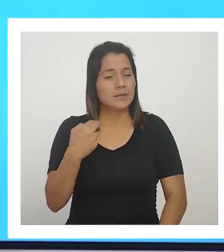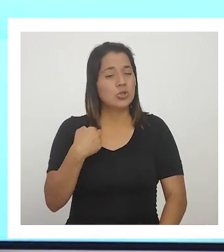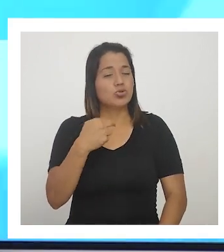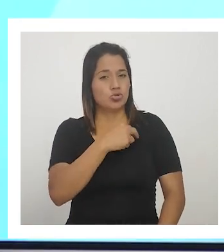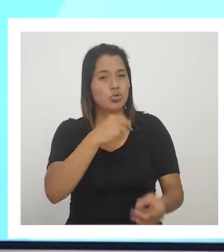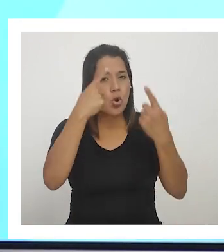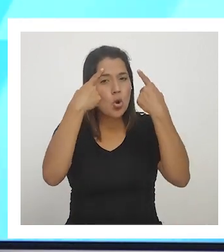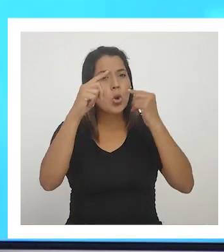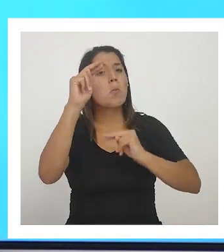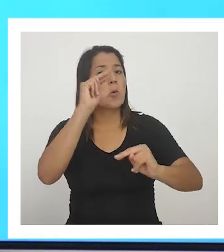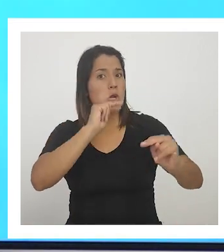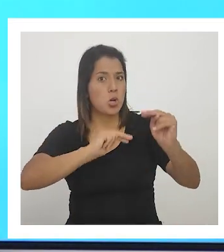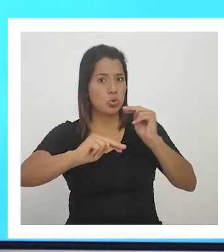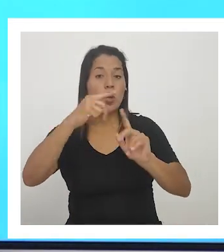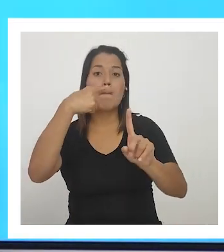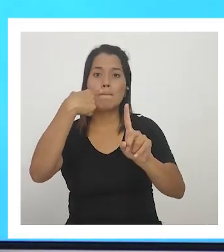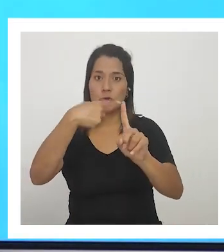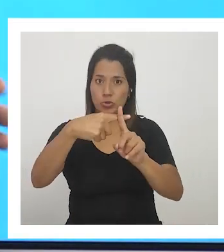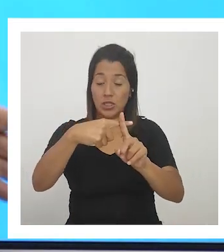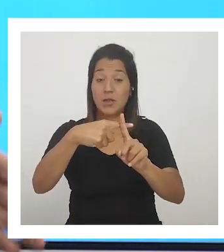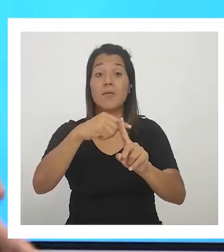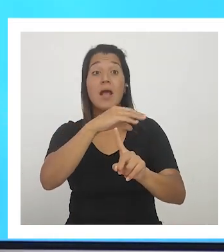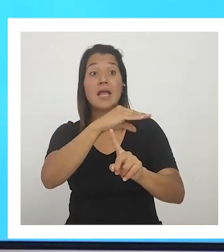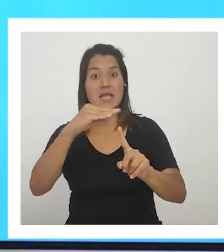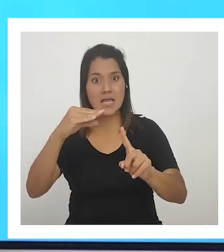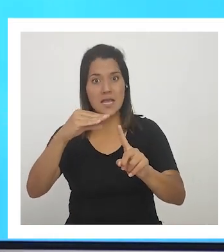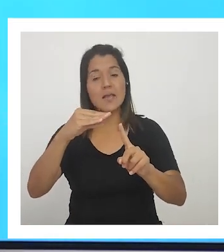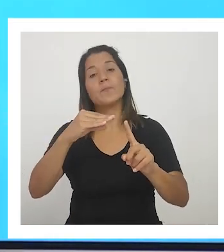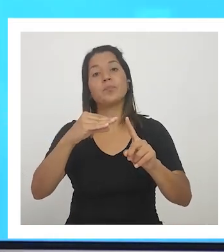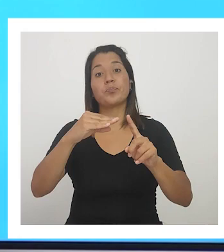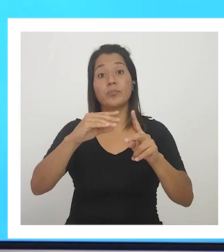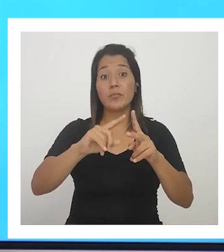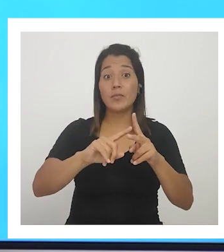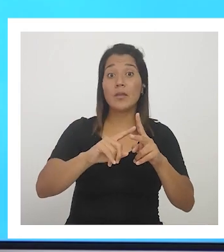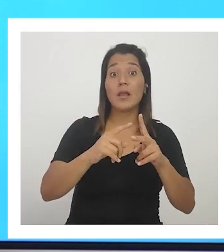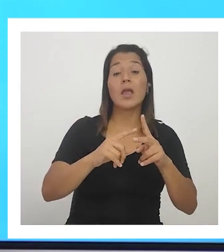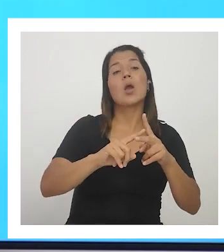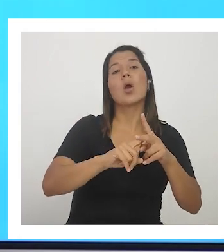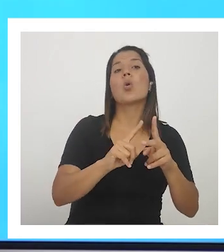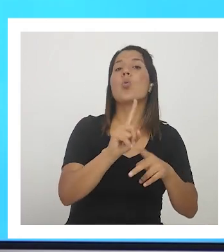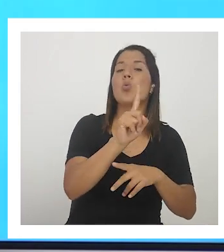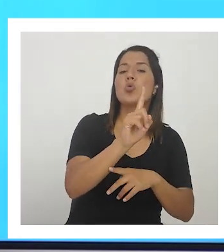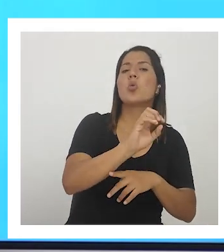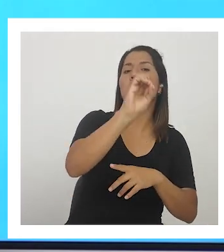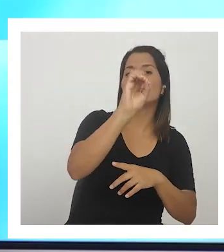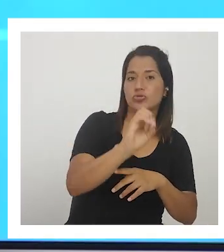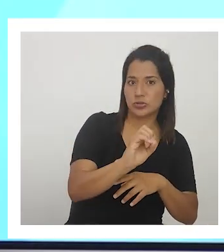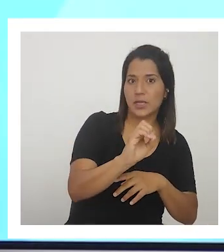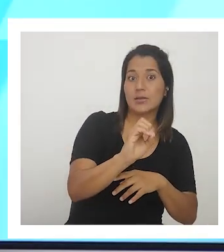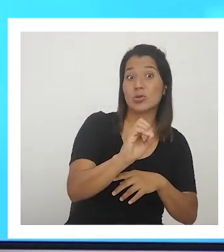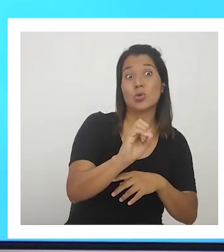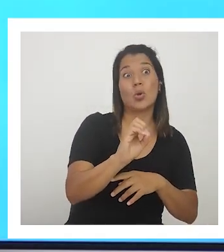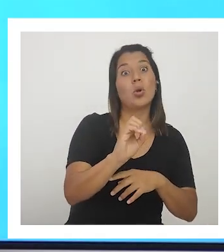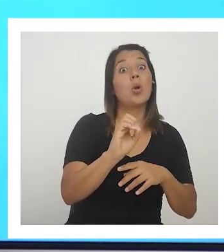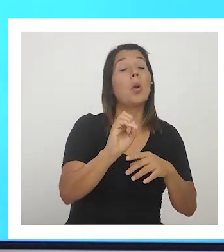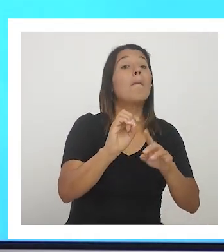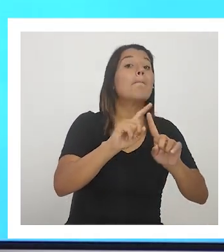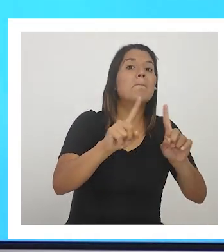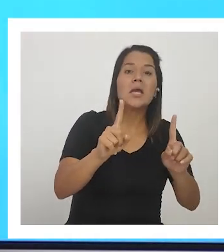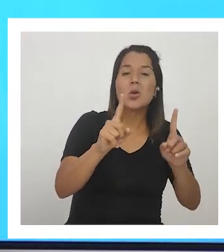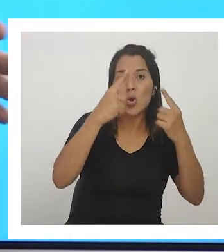negociación positiva donde se partía de un 1% original, logramos un 1% más. Esto